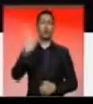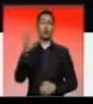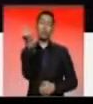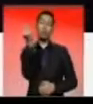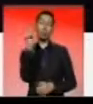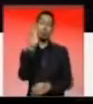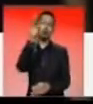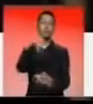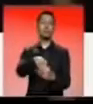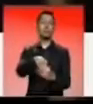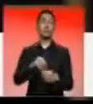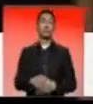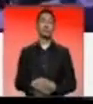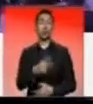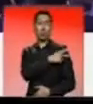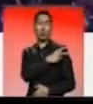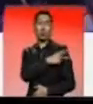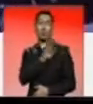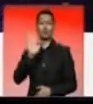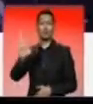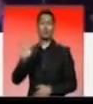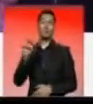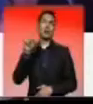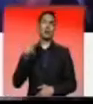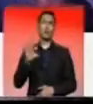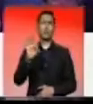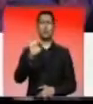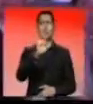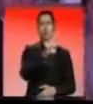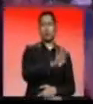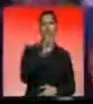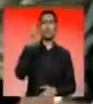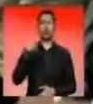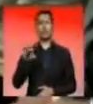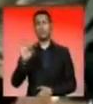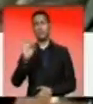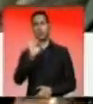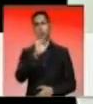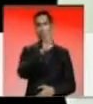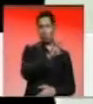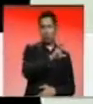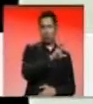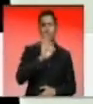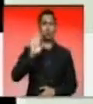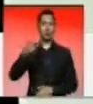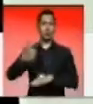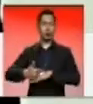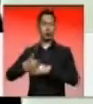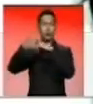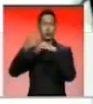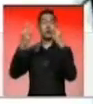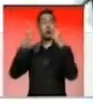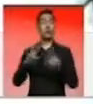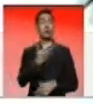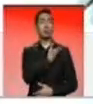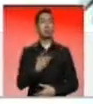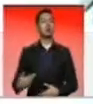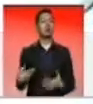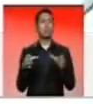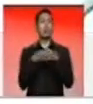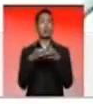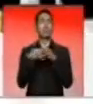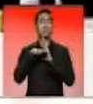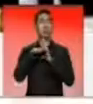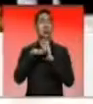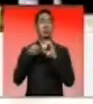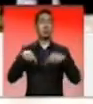accionistas. Fue vocal de la Junta Monetaria entre 1994 y 1996 y a la vez era presidente de la Asociación de Bancos